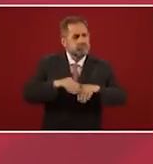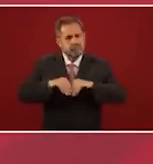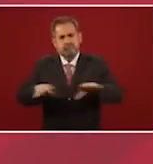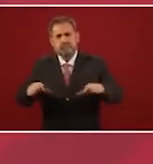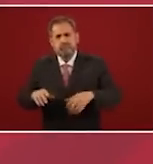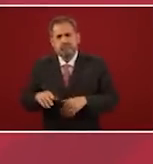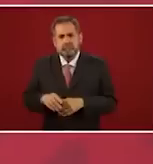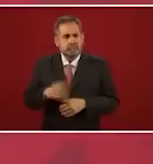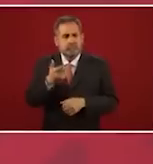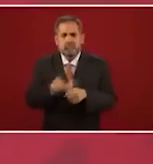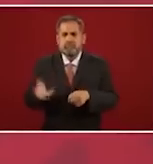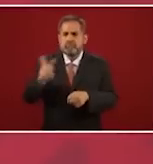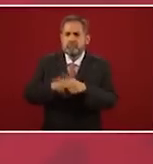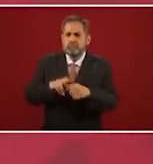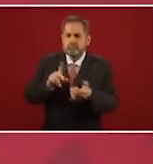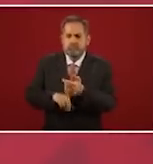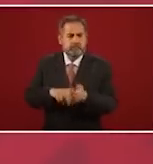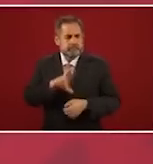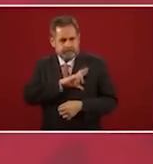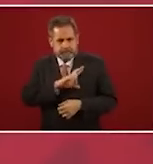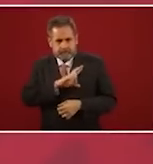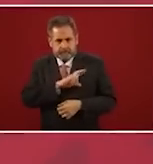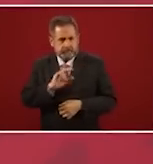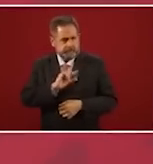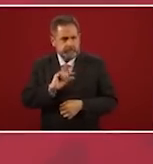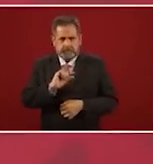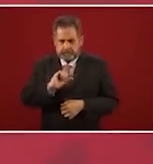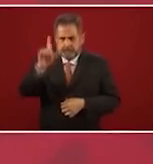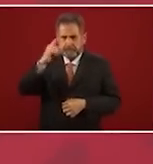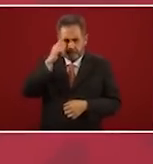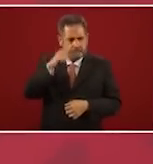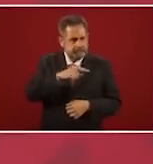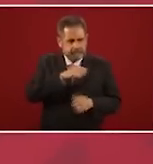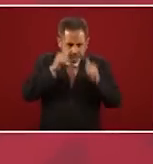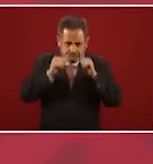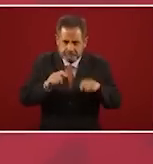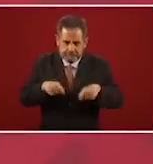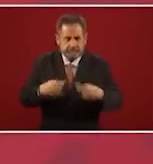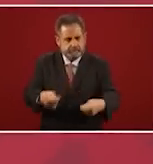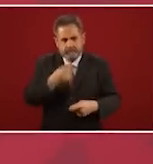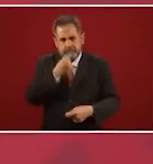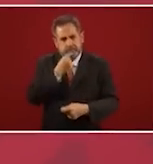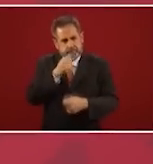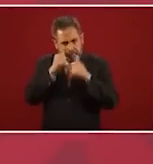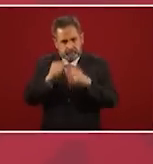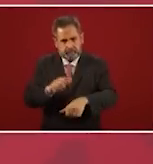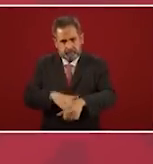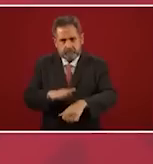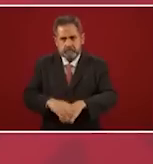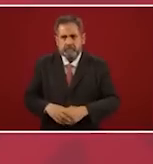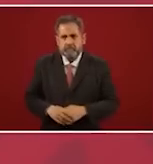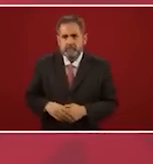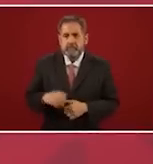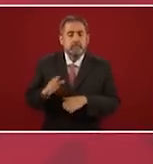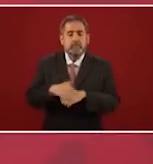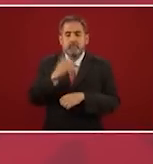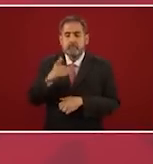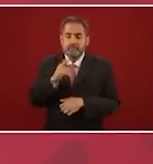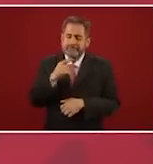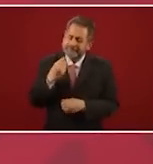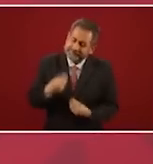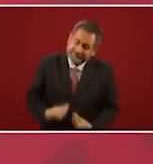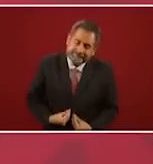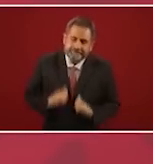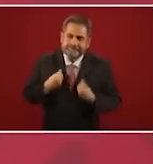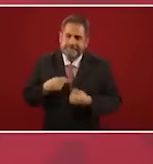¿sí?, a hospitales privados especializados para que se atienda a los niños, porque es la vida de